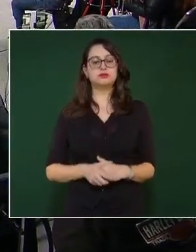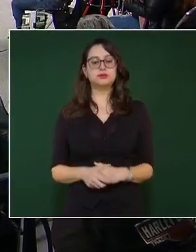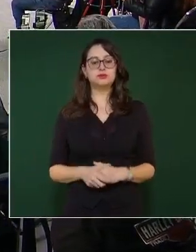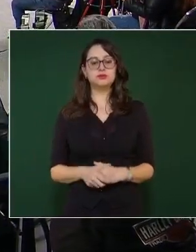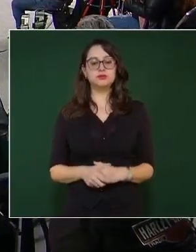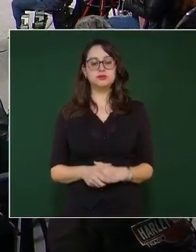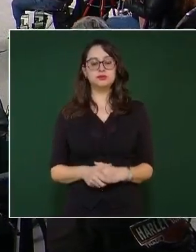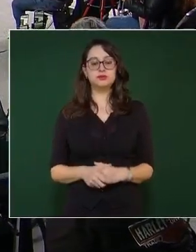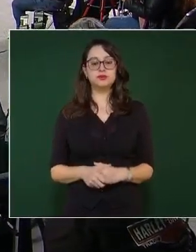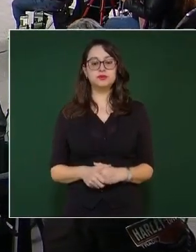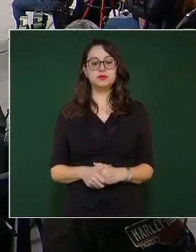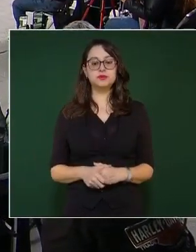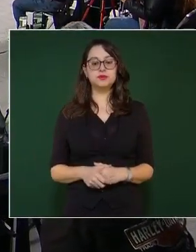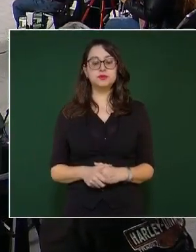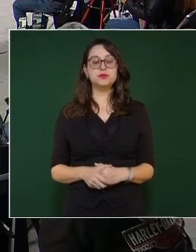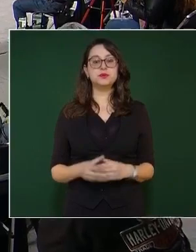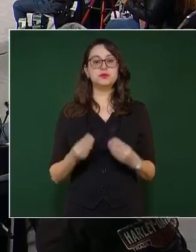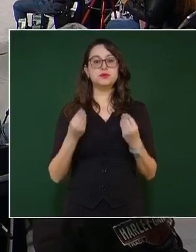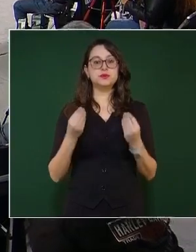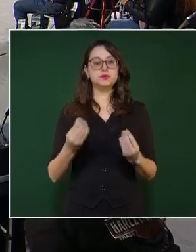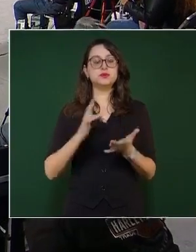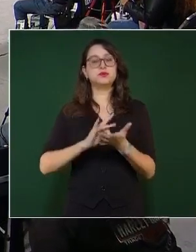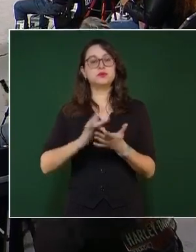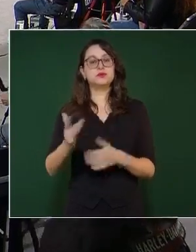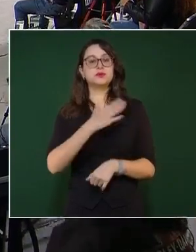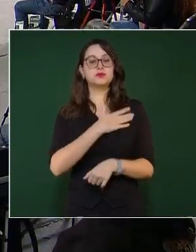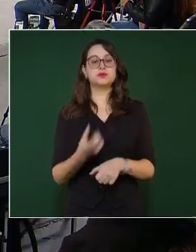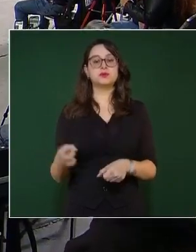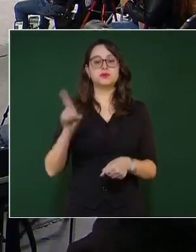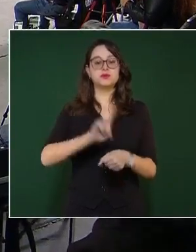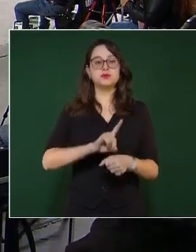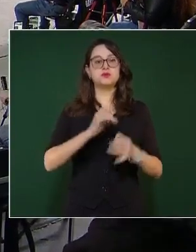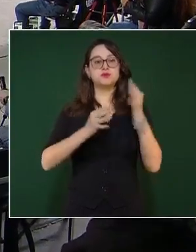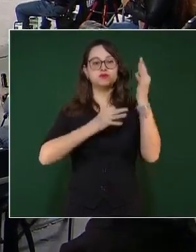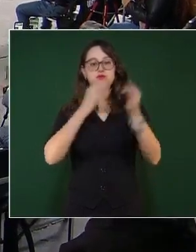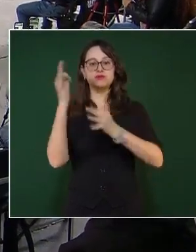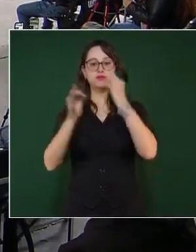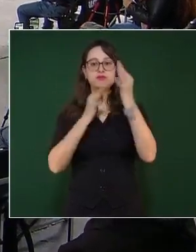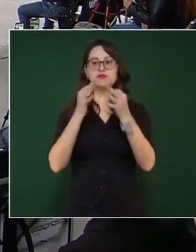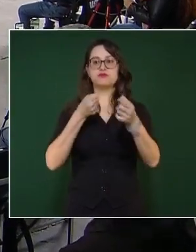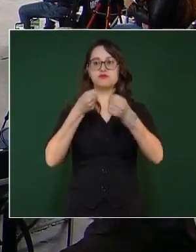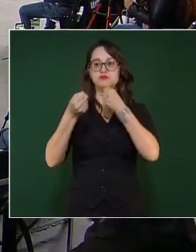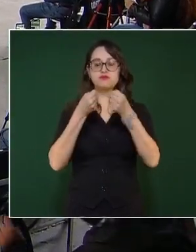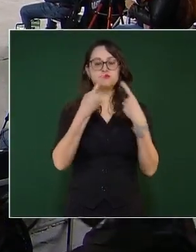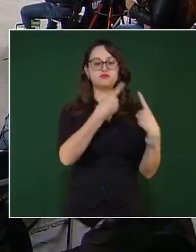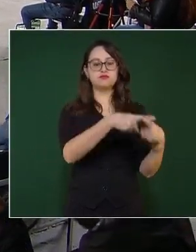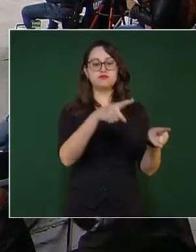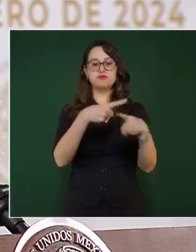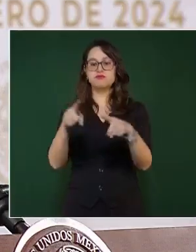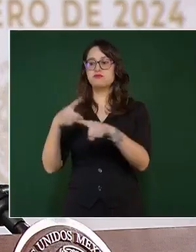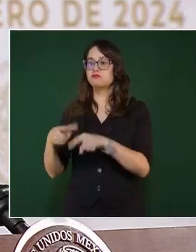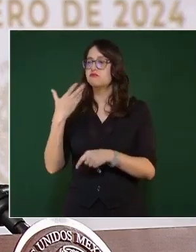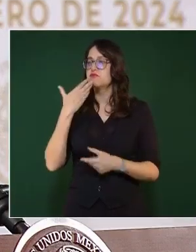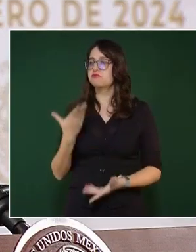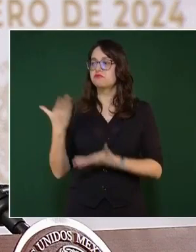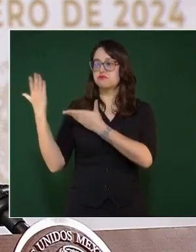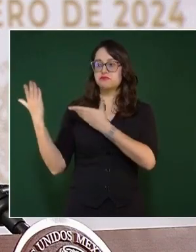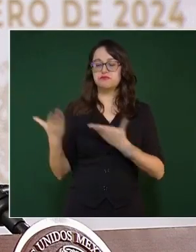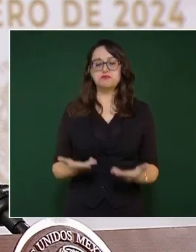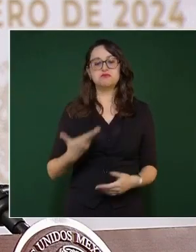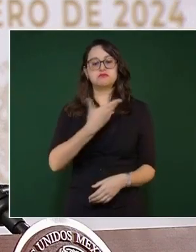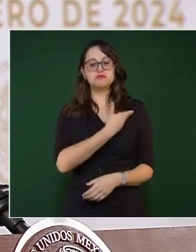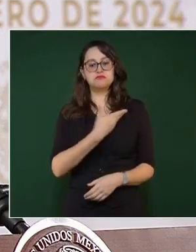Muchas gracias, muy buenos días a los medios de comunicación, y primero que nada darle la más cordial bienvenida a nuestro señor presidente, con quien hemos tenido